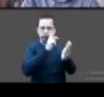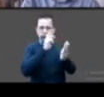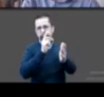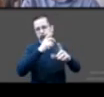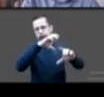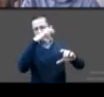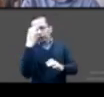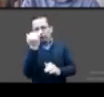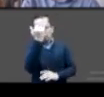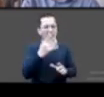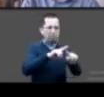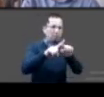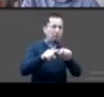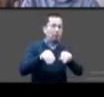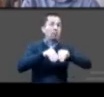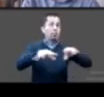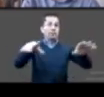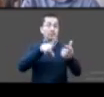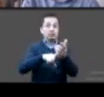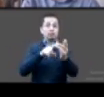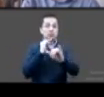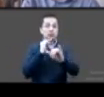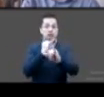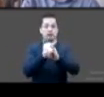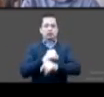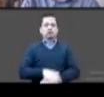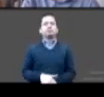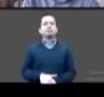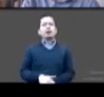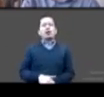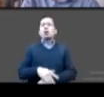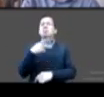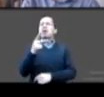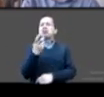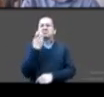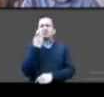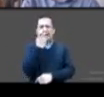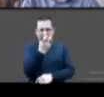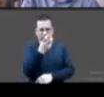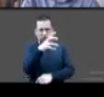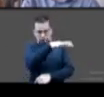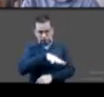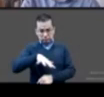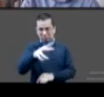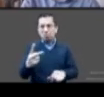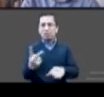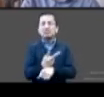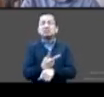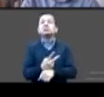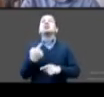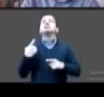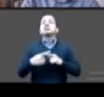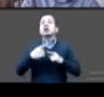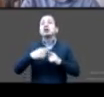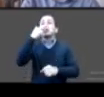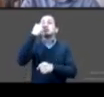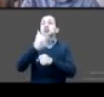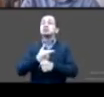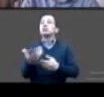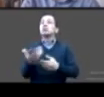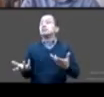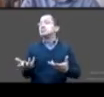Bueno, ¿y quiénes están detrás de todo esto? Siendo que el Internet está actuando como un